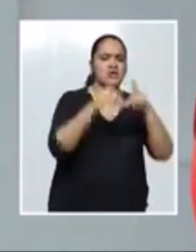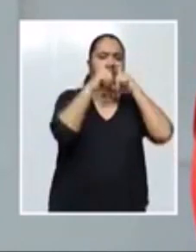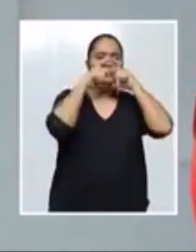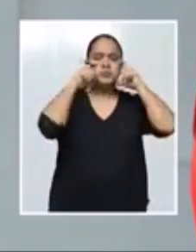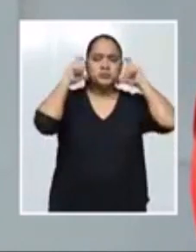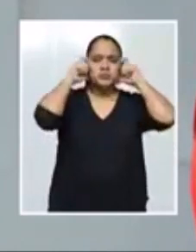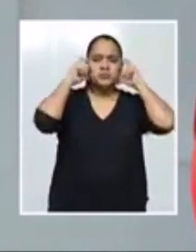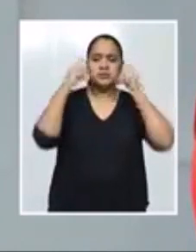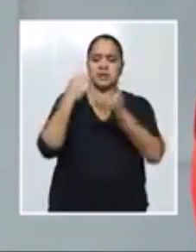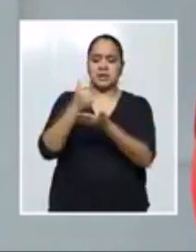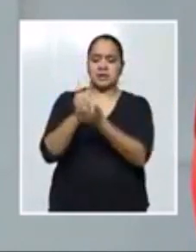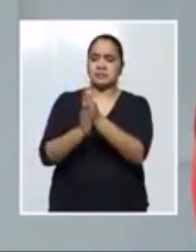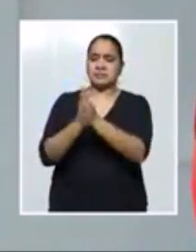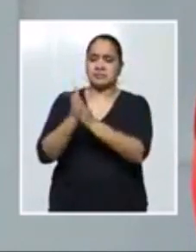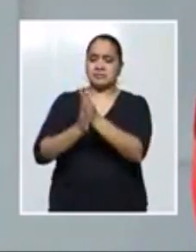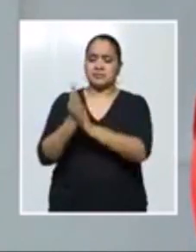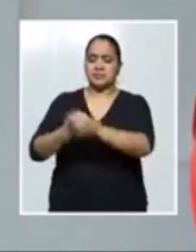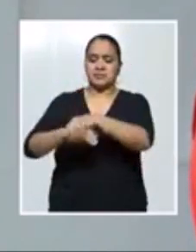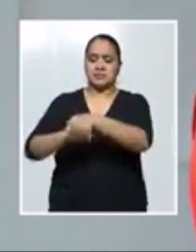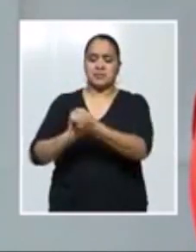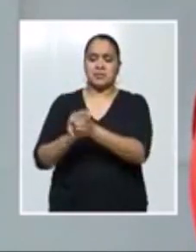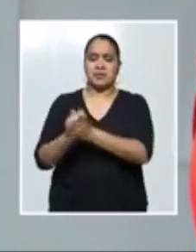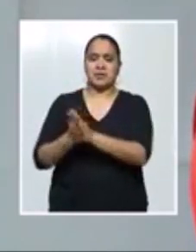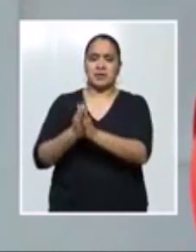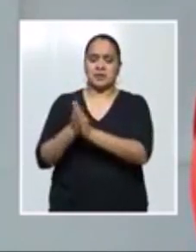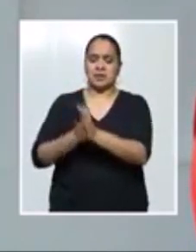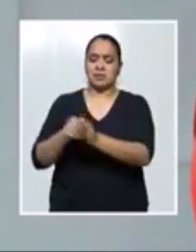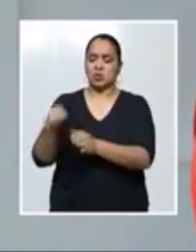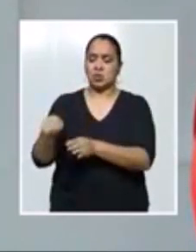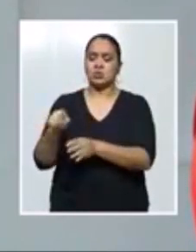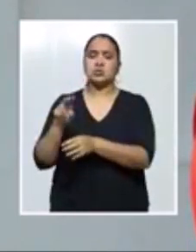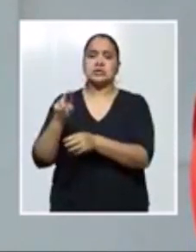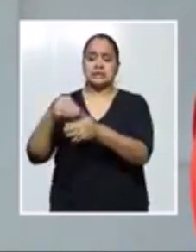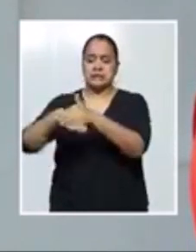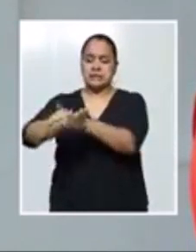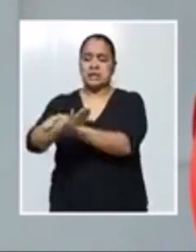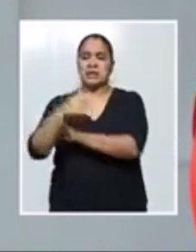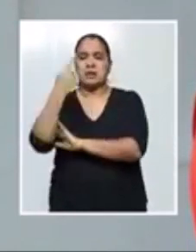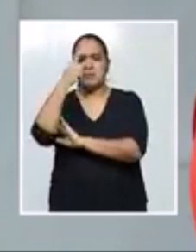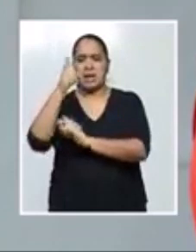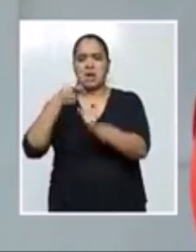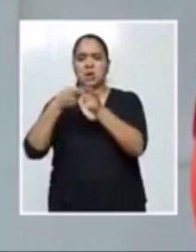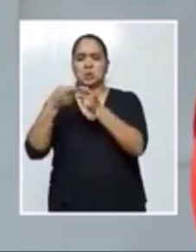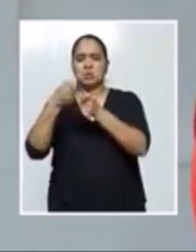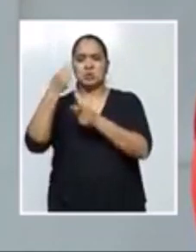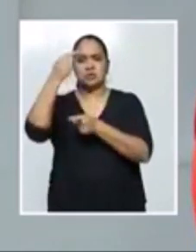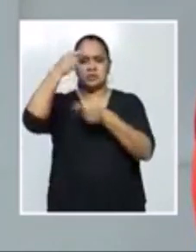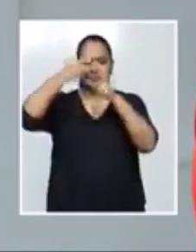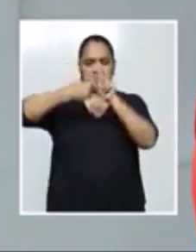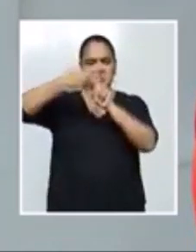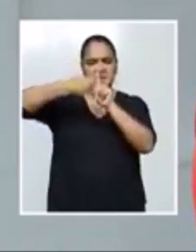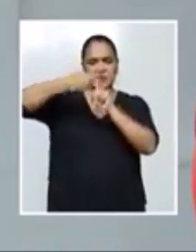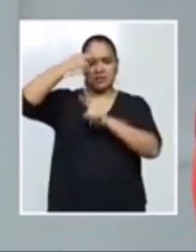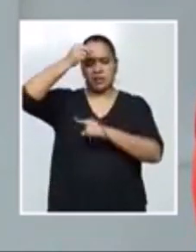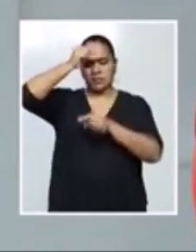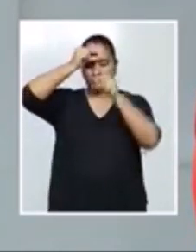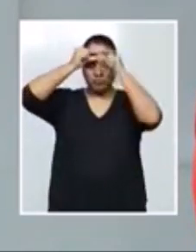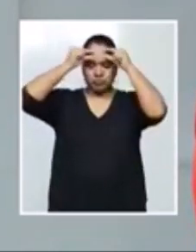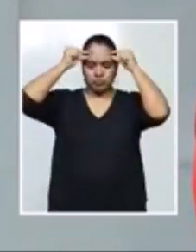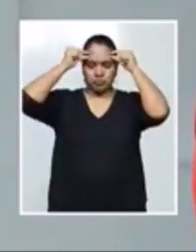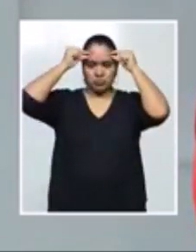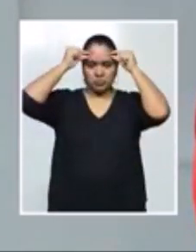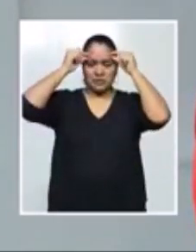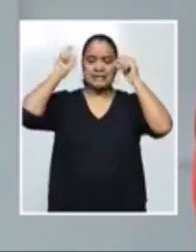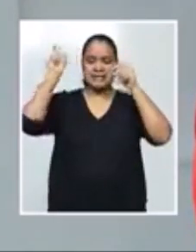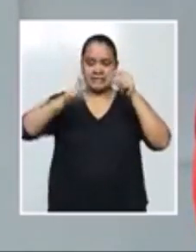gel de manos y en las entradas uso de termómetros para control de fiebre para ser atendidos los clientes deberán portar